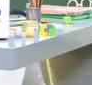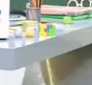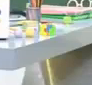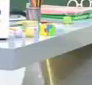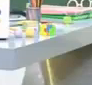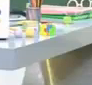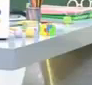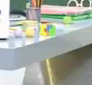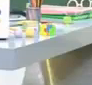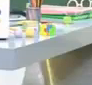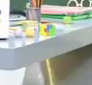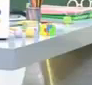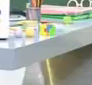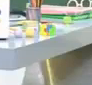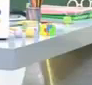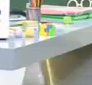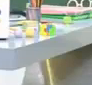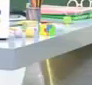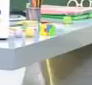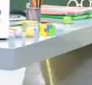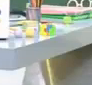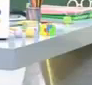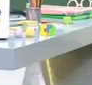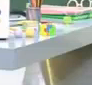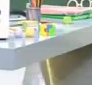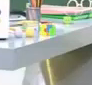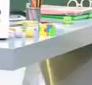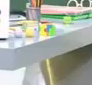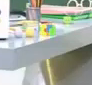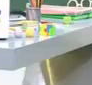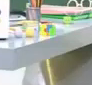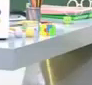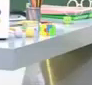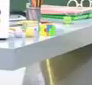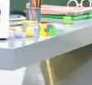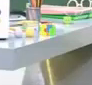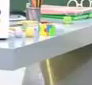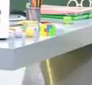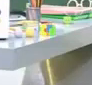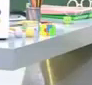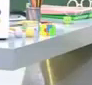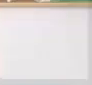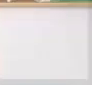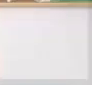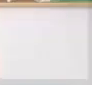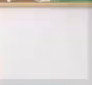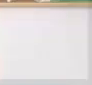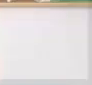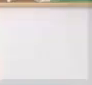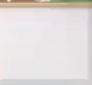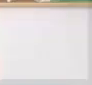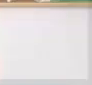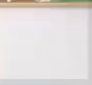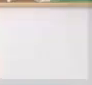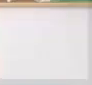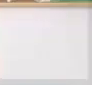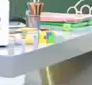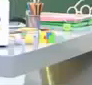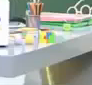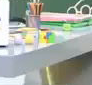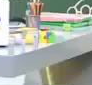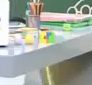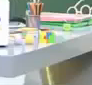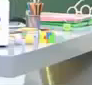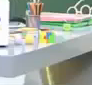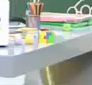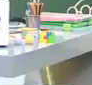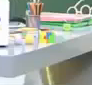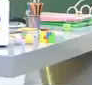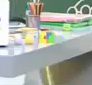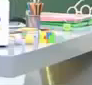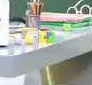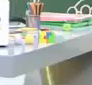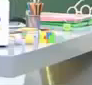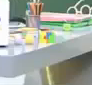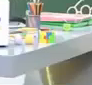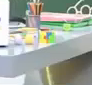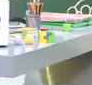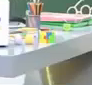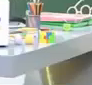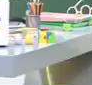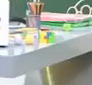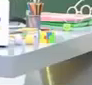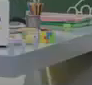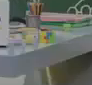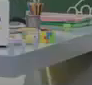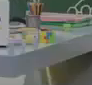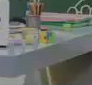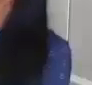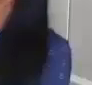responder eso, profesora, ¿le parece si nos vamos a una pausa comercial? Claro que sí. Listo, ya regresamos,